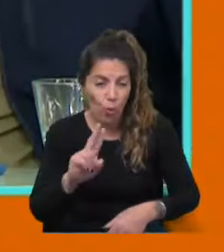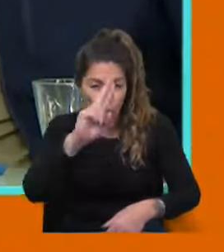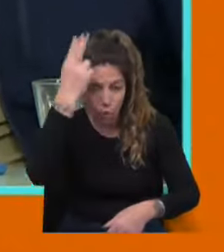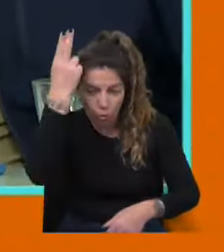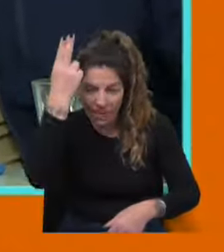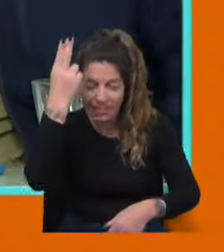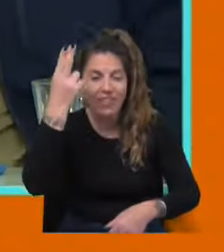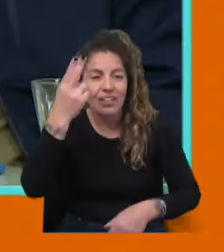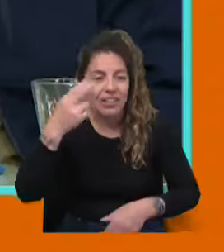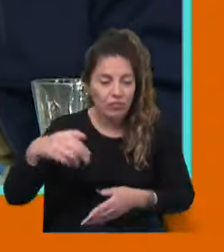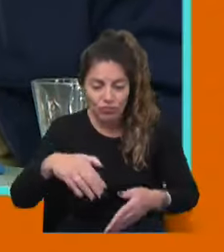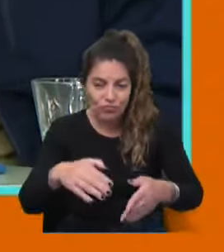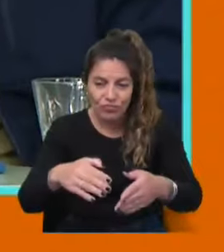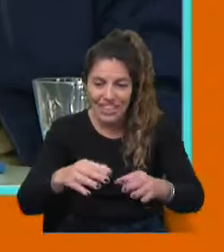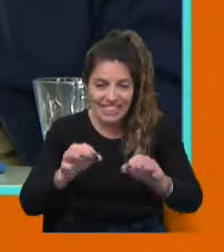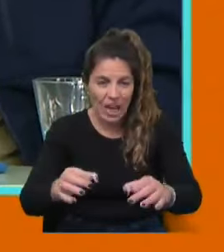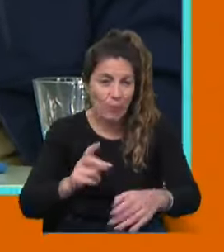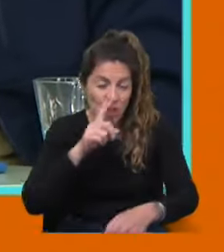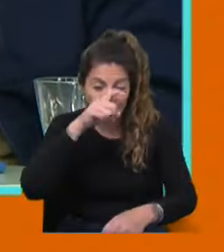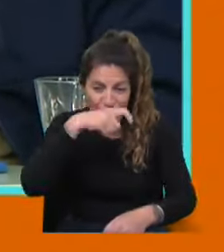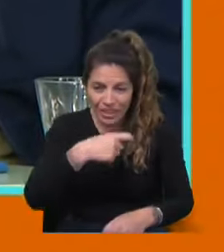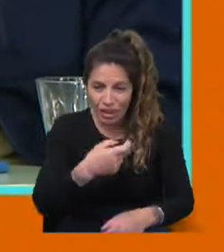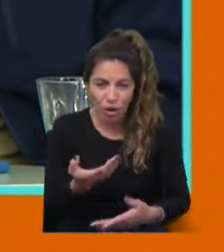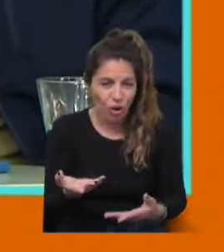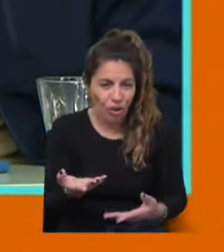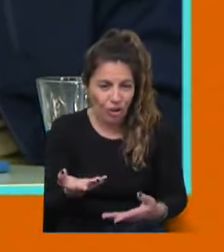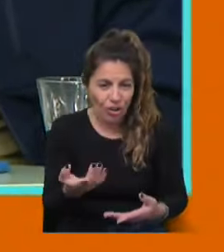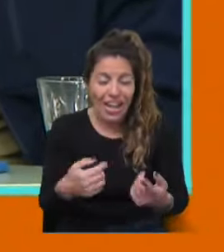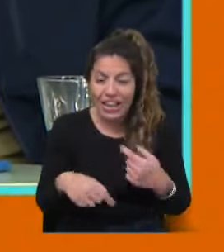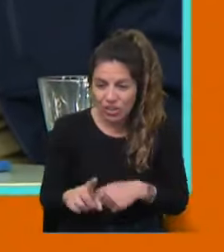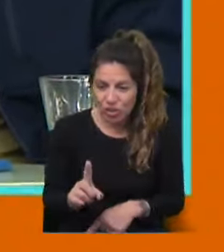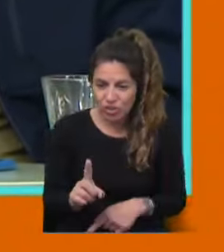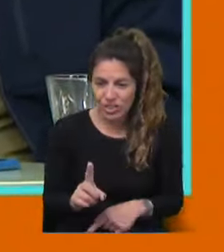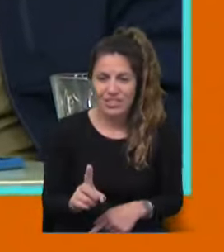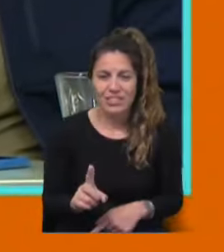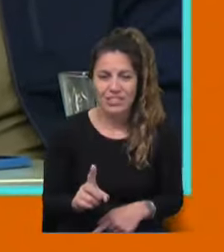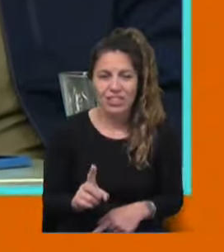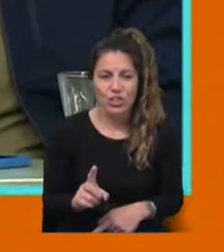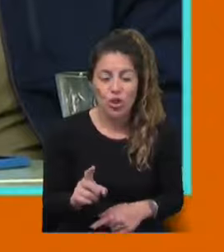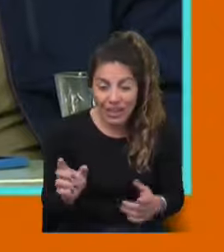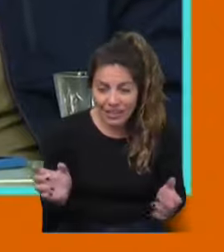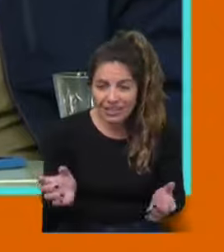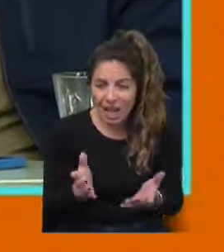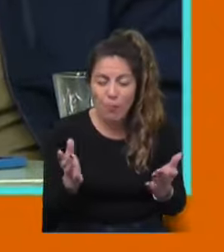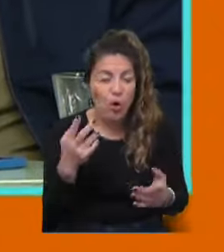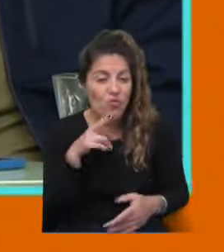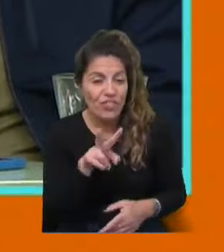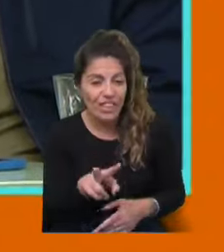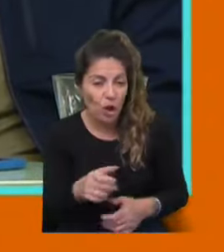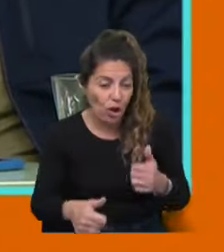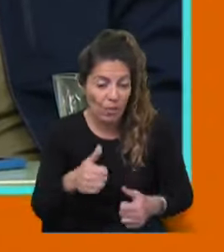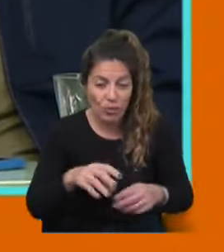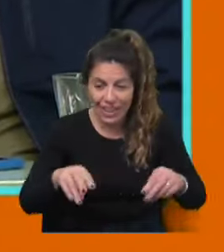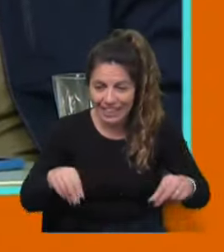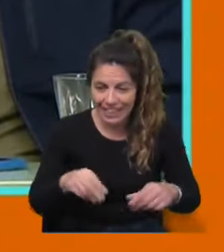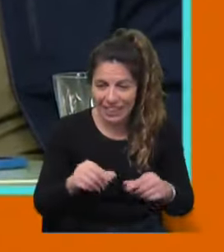posteriormente derivamos en Montevideo. Entonces, o sea, lo que estamos viviendo hoy nosotros muchas veces con las disputas